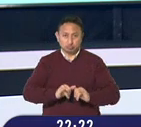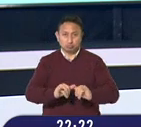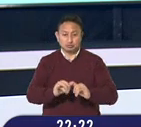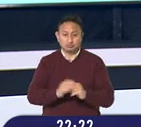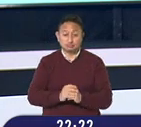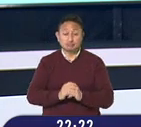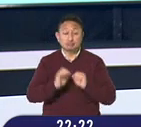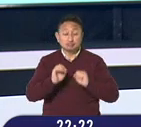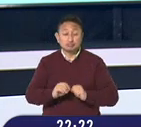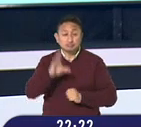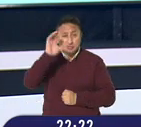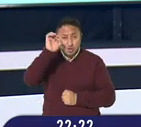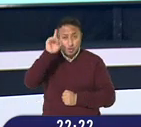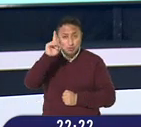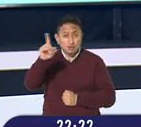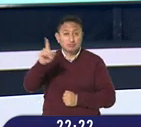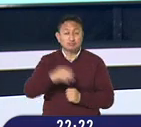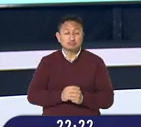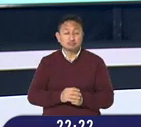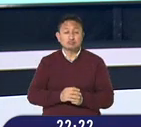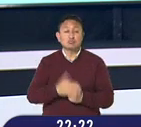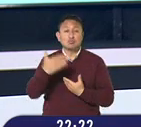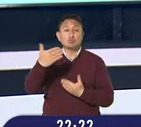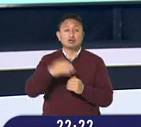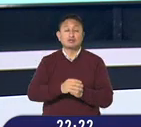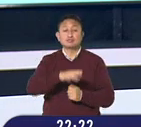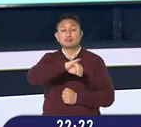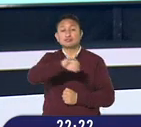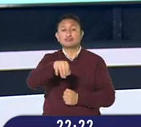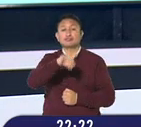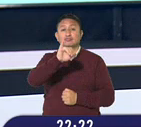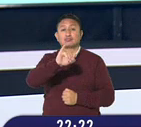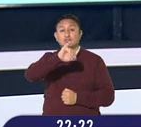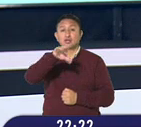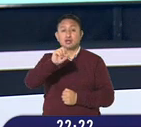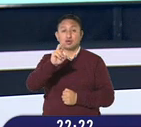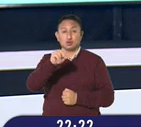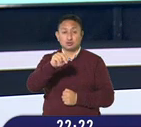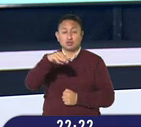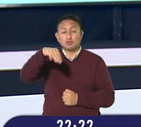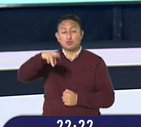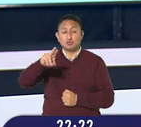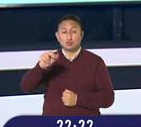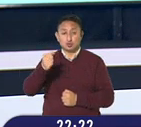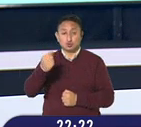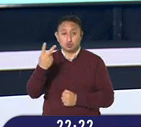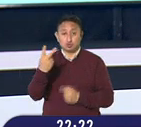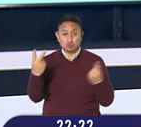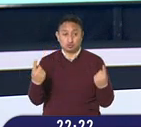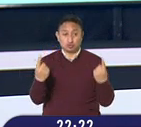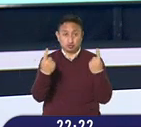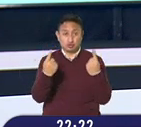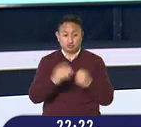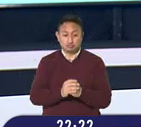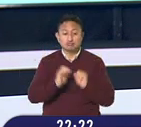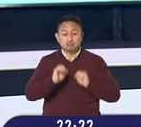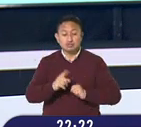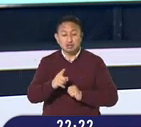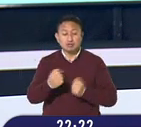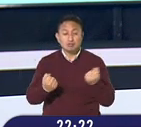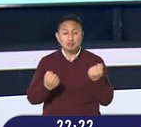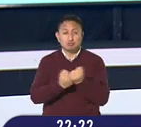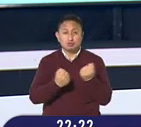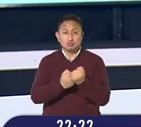es la lectura que tienen los politólogos Patricio Gijón y Francisco Muñoz, quienes además sugieren reforzar